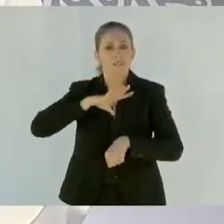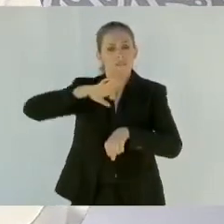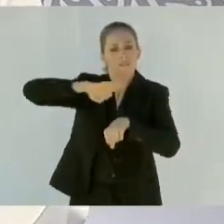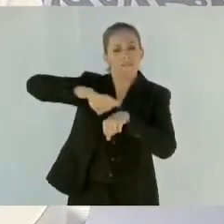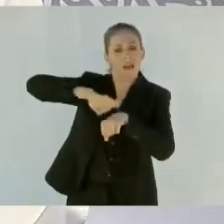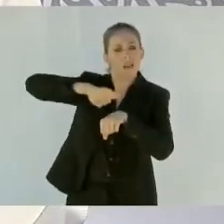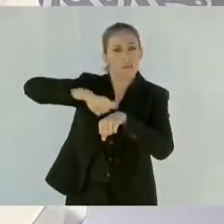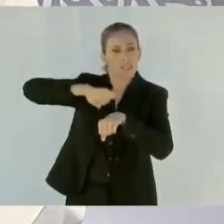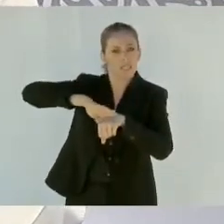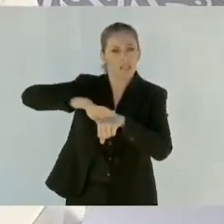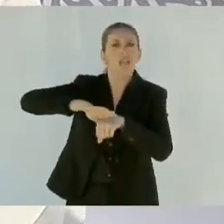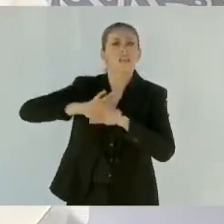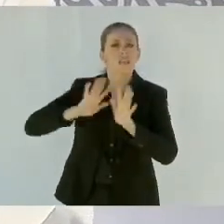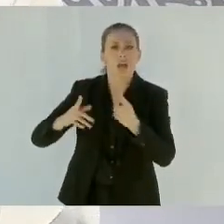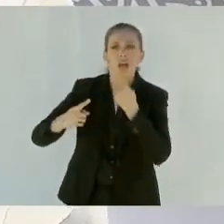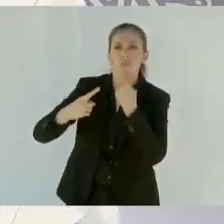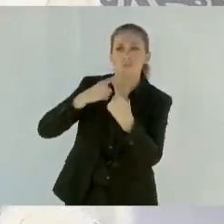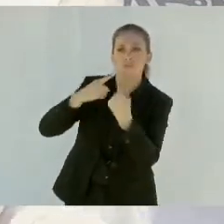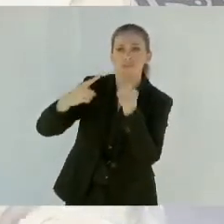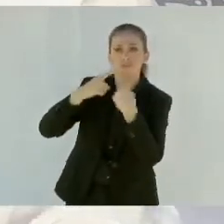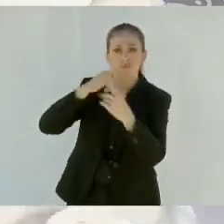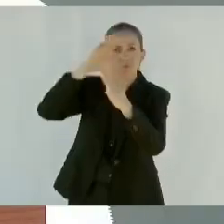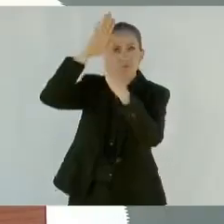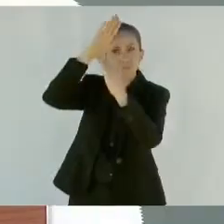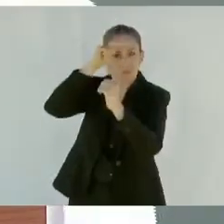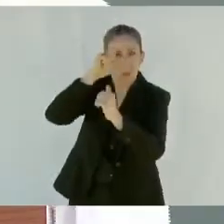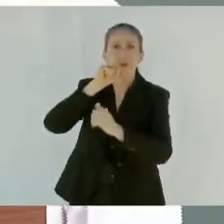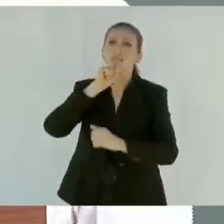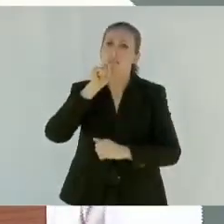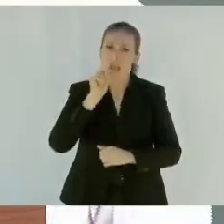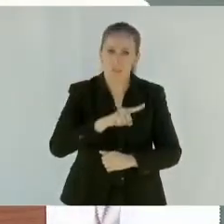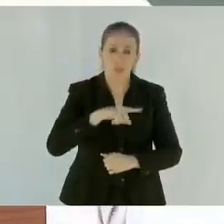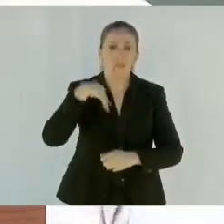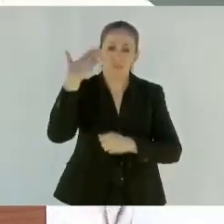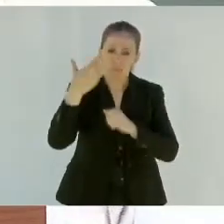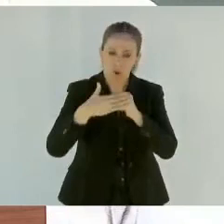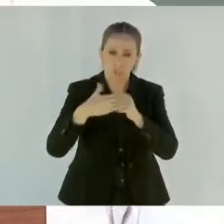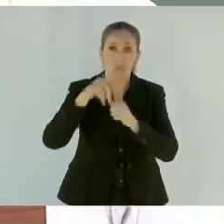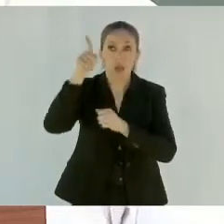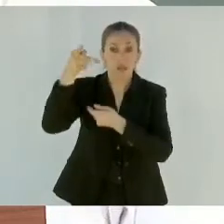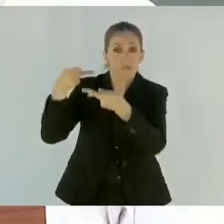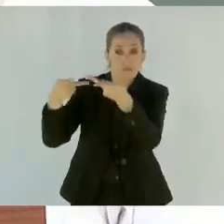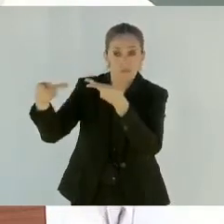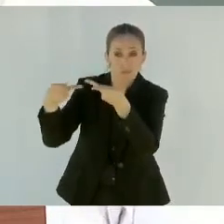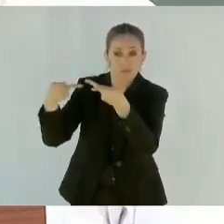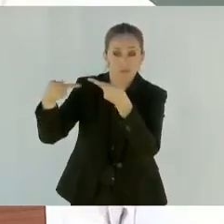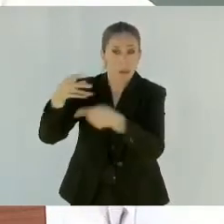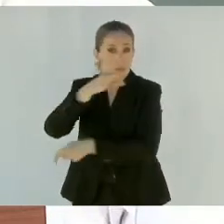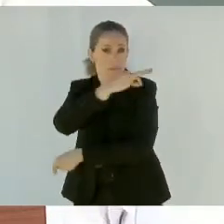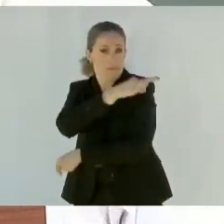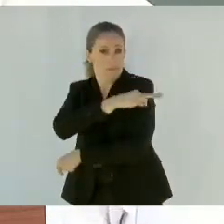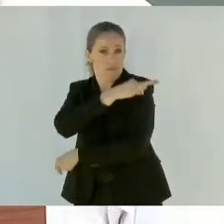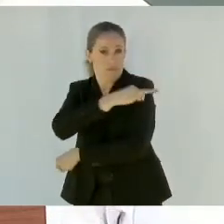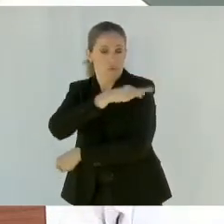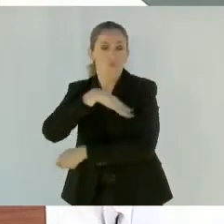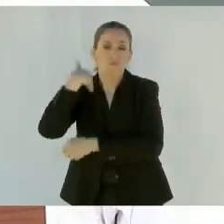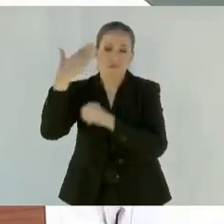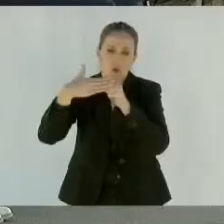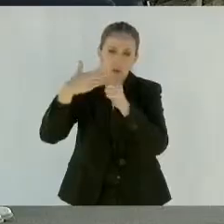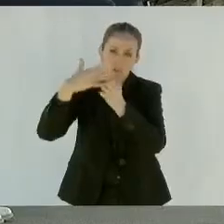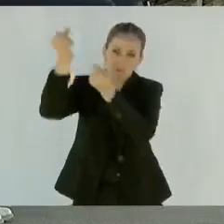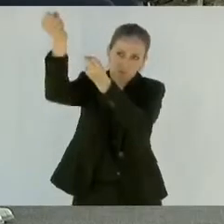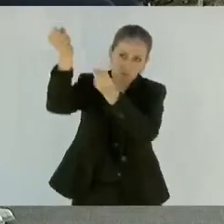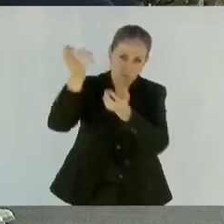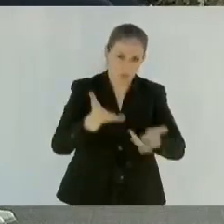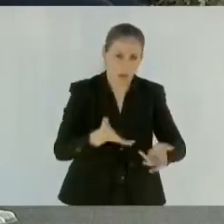contar con la vacuna que se está produciendo en ese